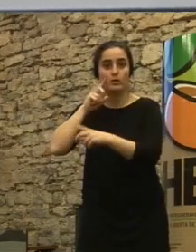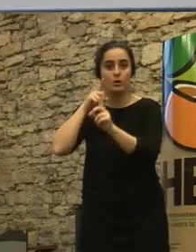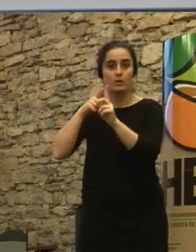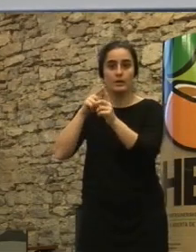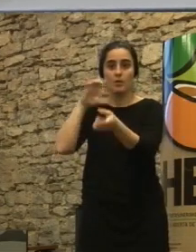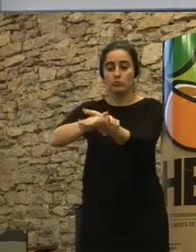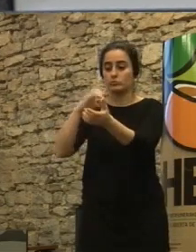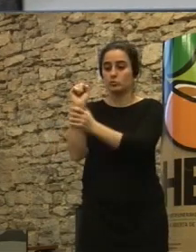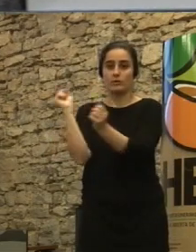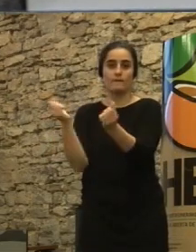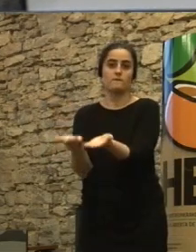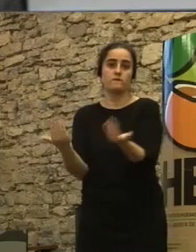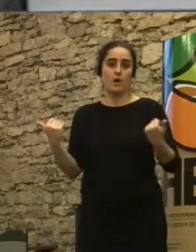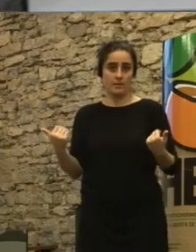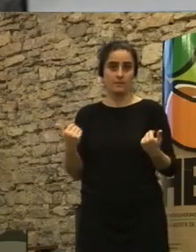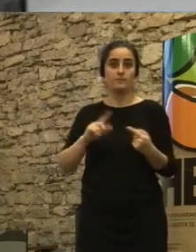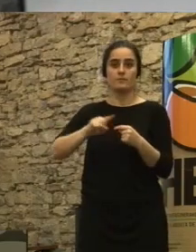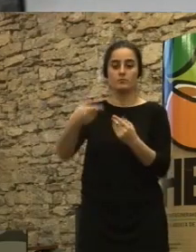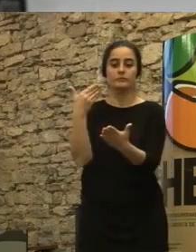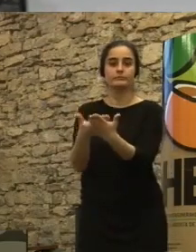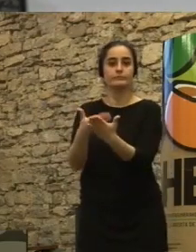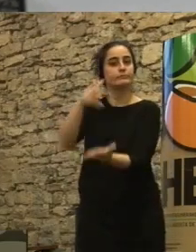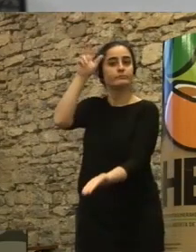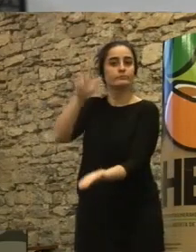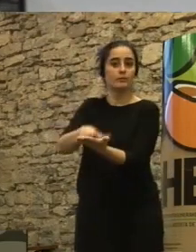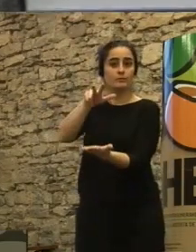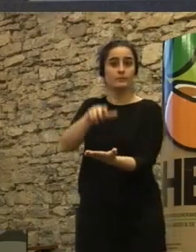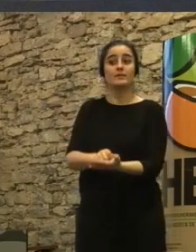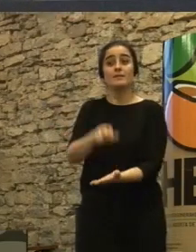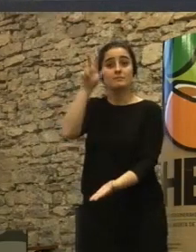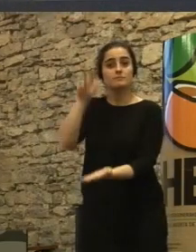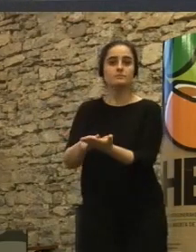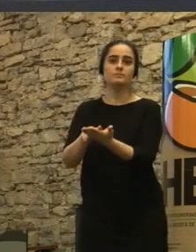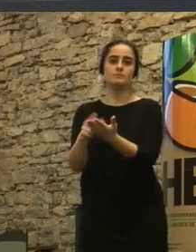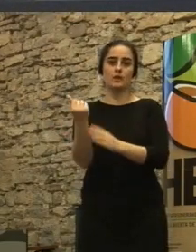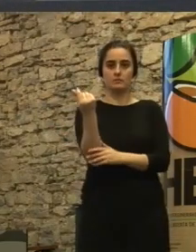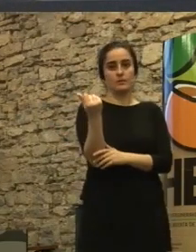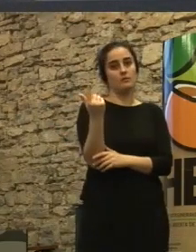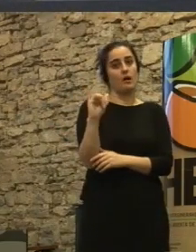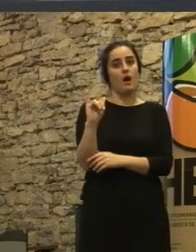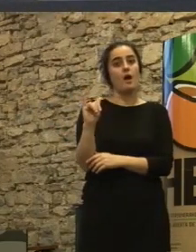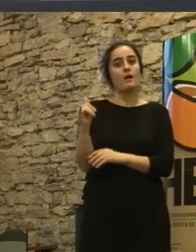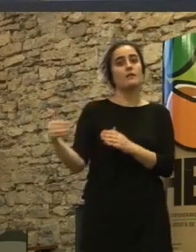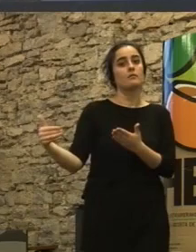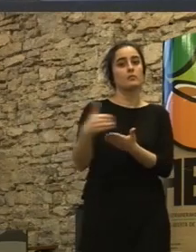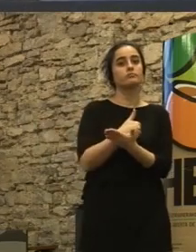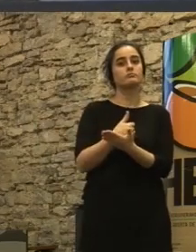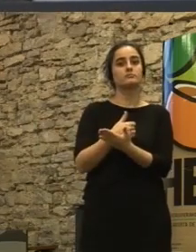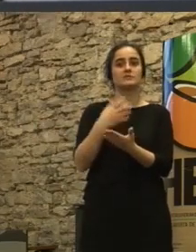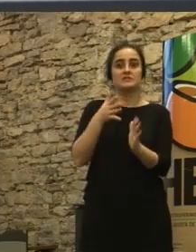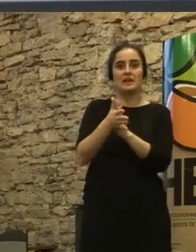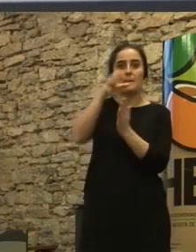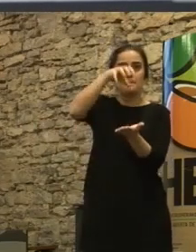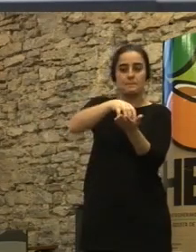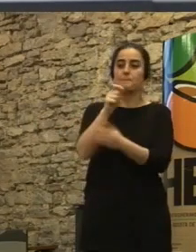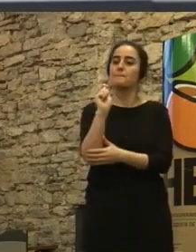las sujeciones. Y luego se certifica. Esa certificación cuesta dinero. O sea, el centro la paga